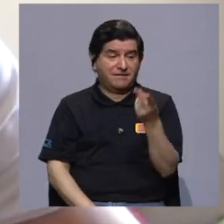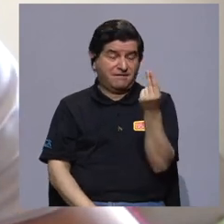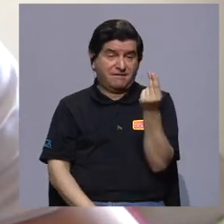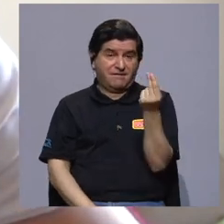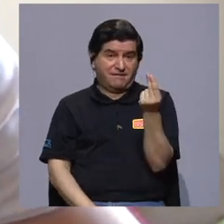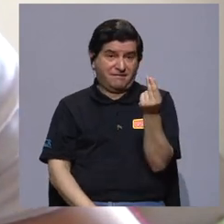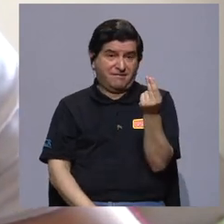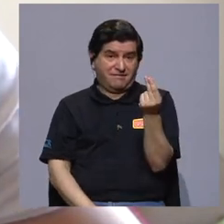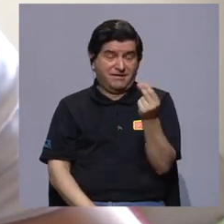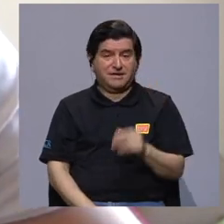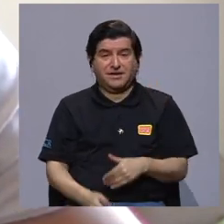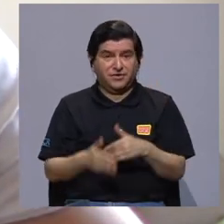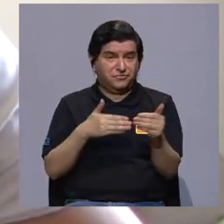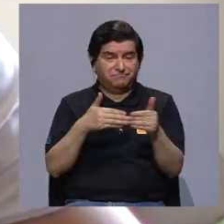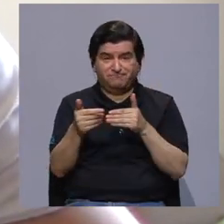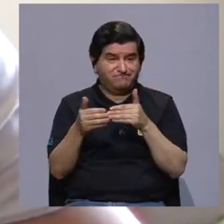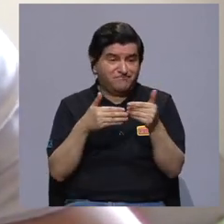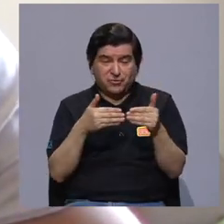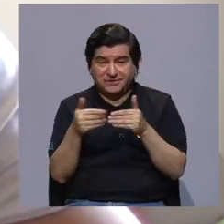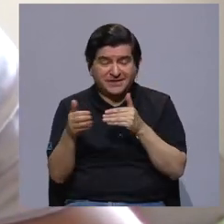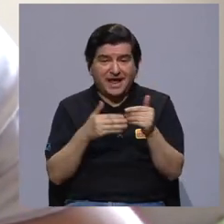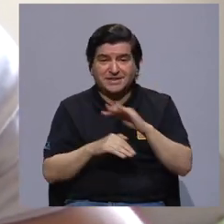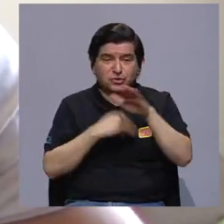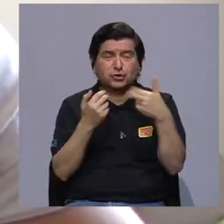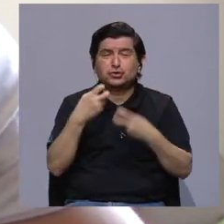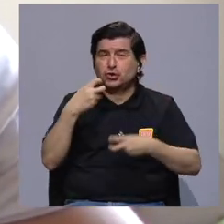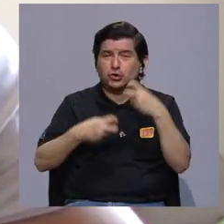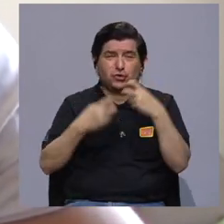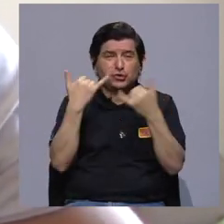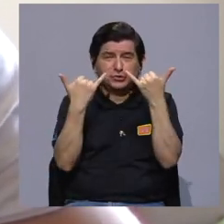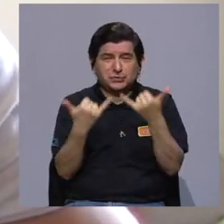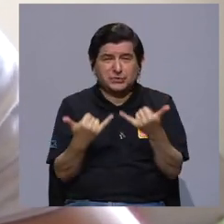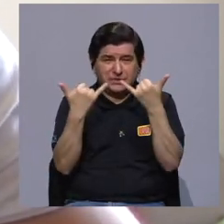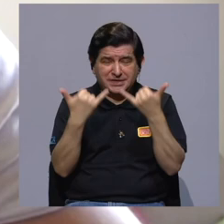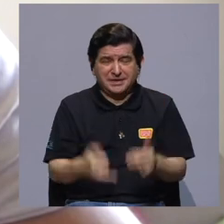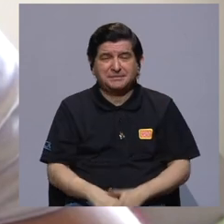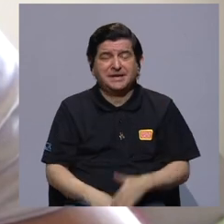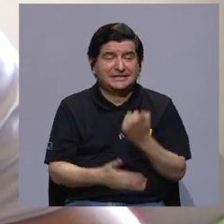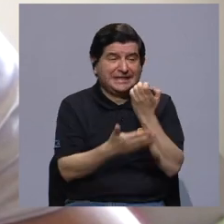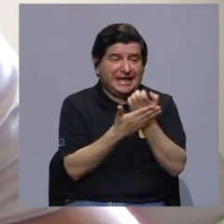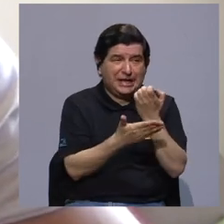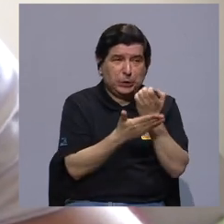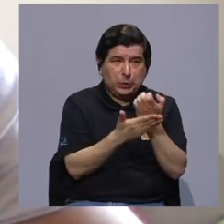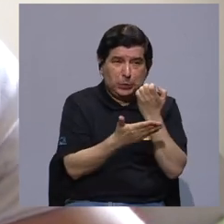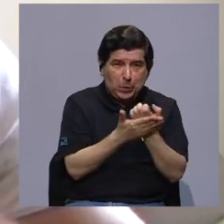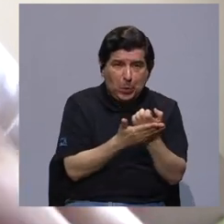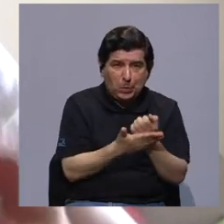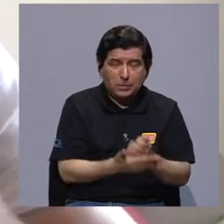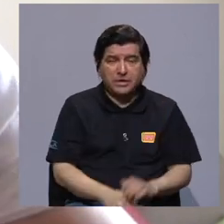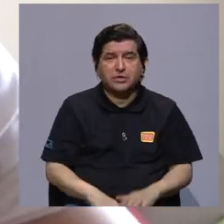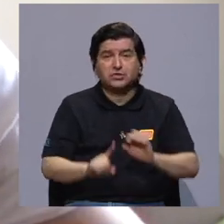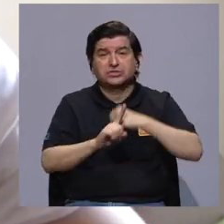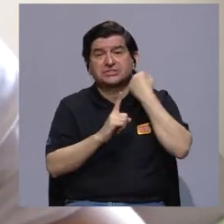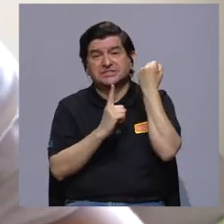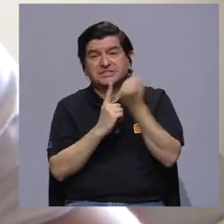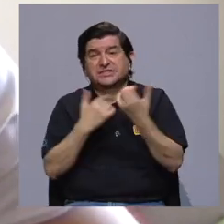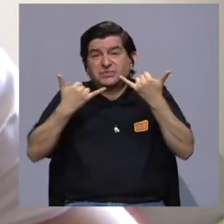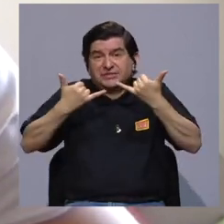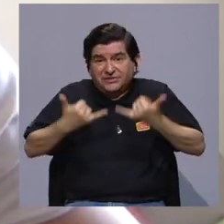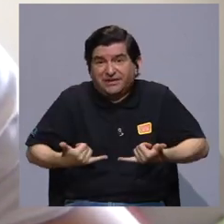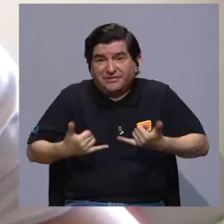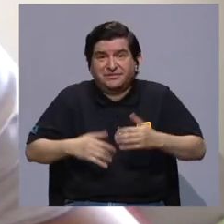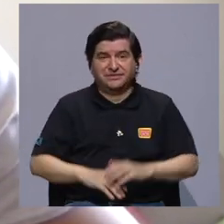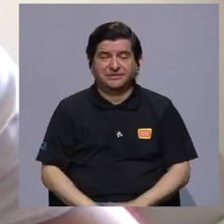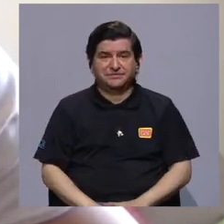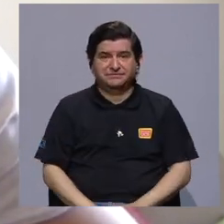el dinero, a pesar de todo, ¿verdad?, de todos estos problemas que hemos tenido económicos, por toda la situación y